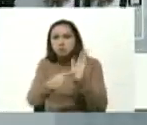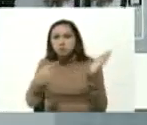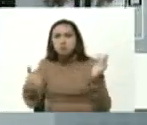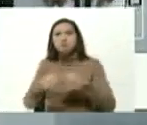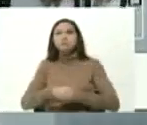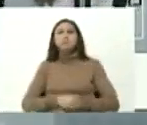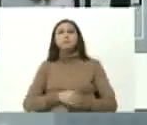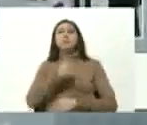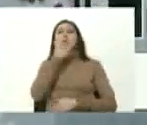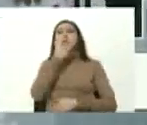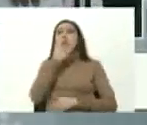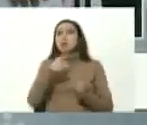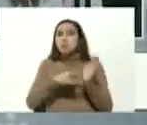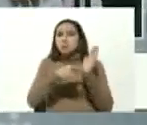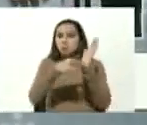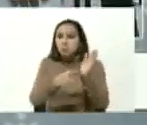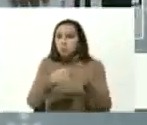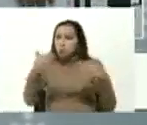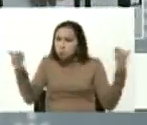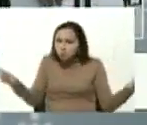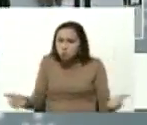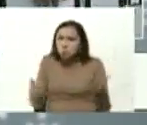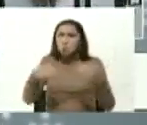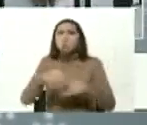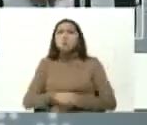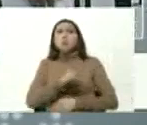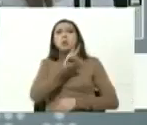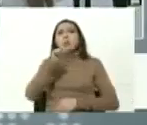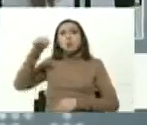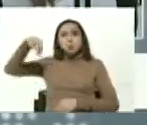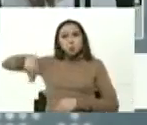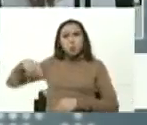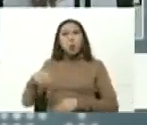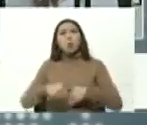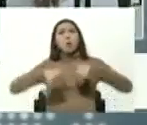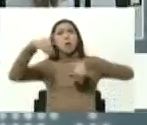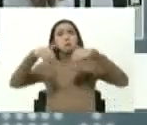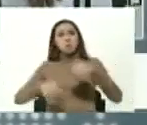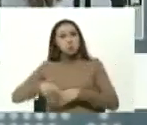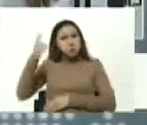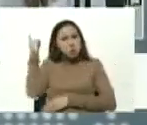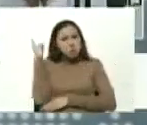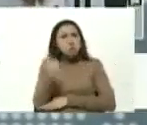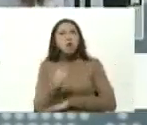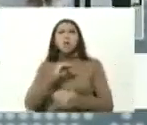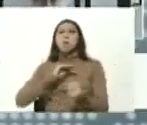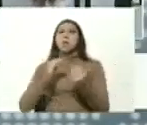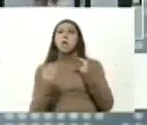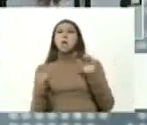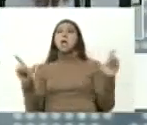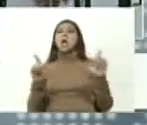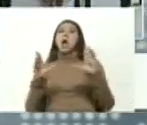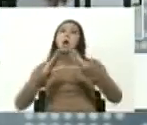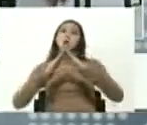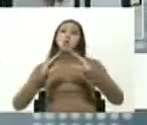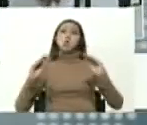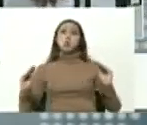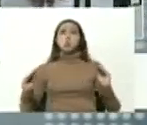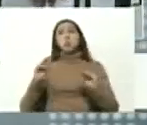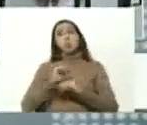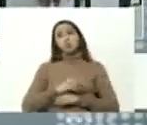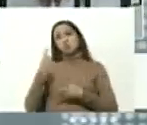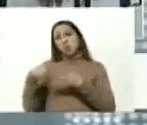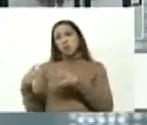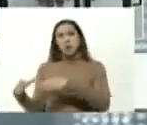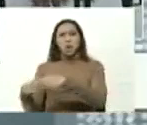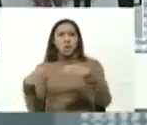como acción motivacional para las próximas elecciones, creo que es una obligación ética de los canales, de los medios de comunicación.